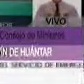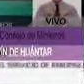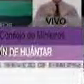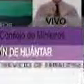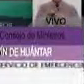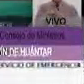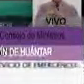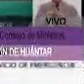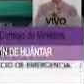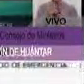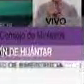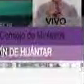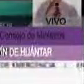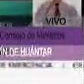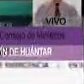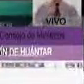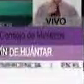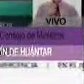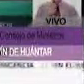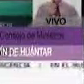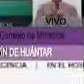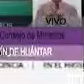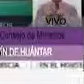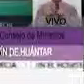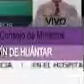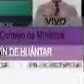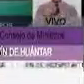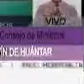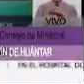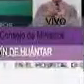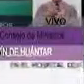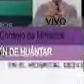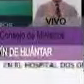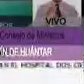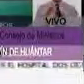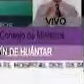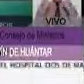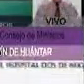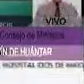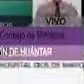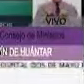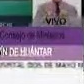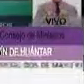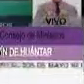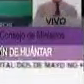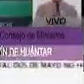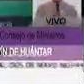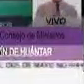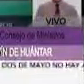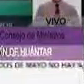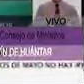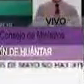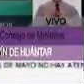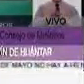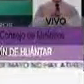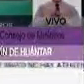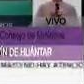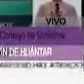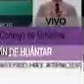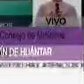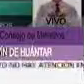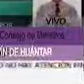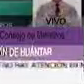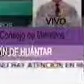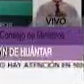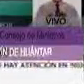la defensa del Estado peruano esté en las más altas circunstancias. Y ese fue el contexto de